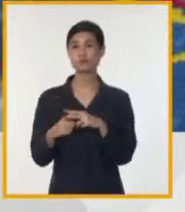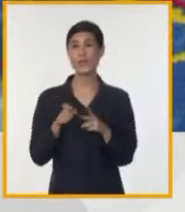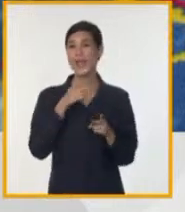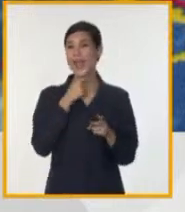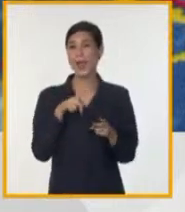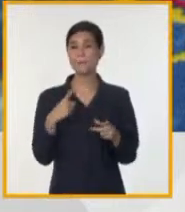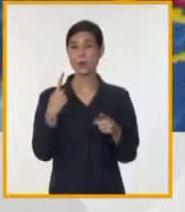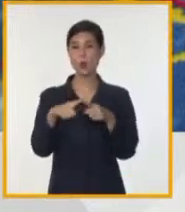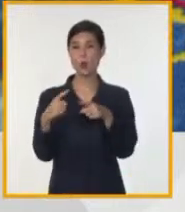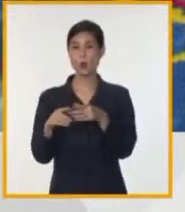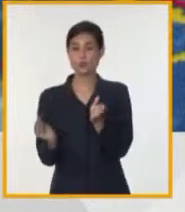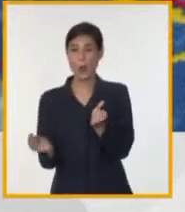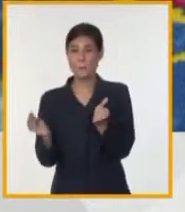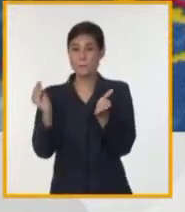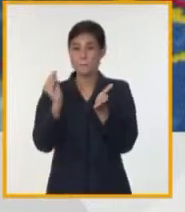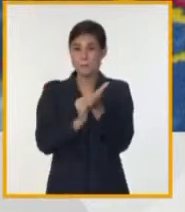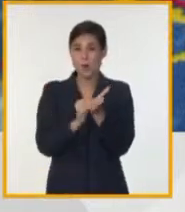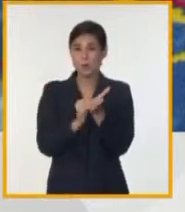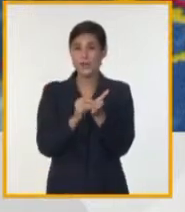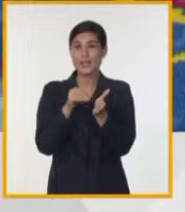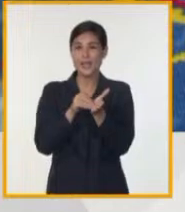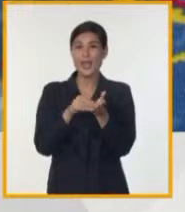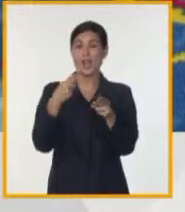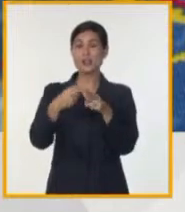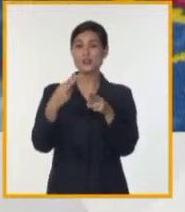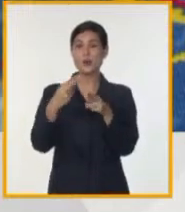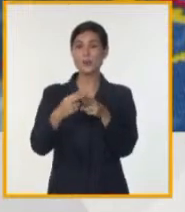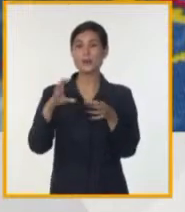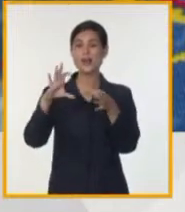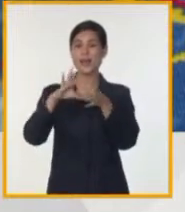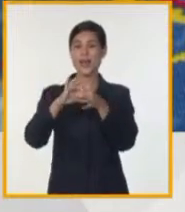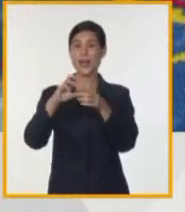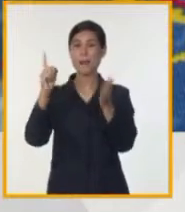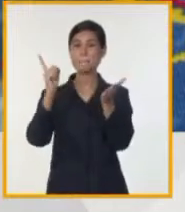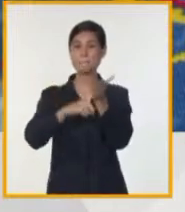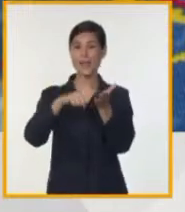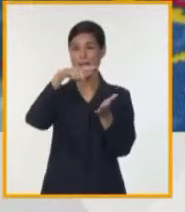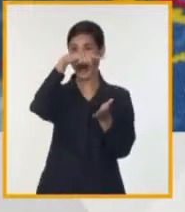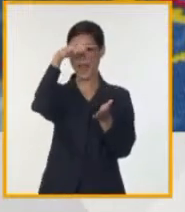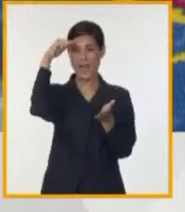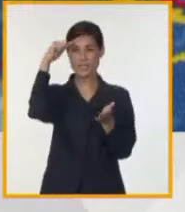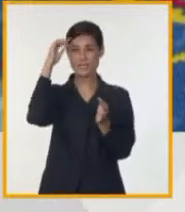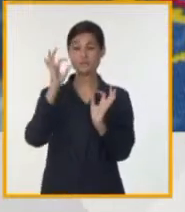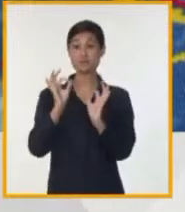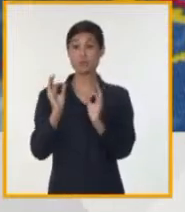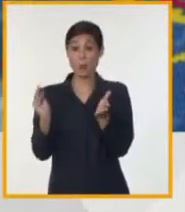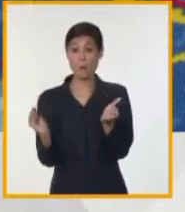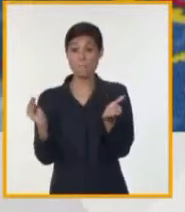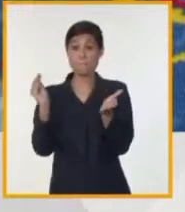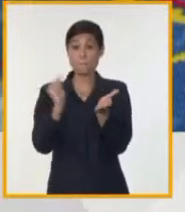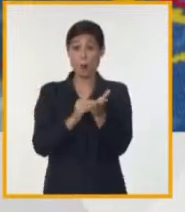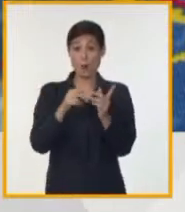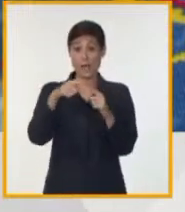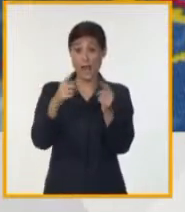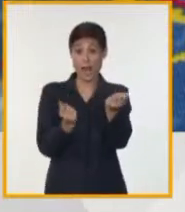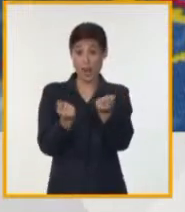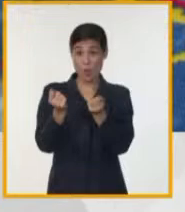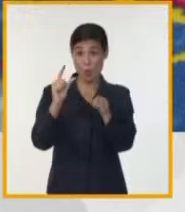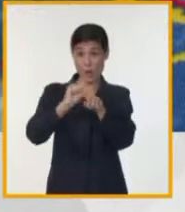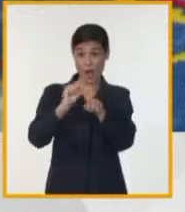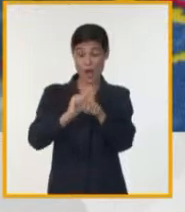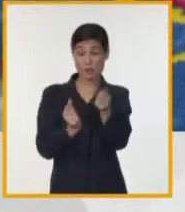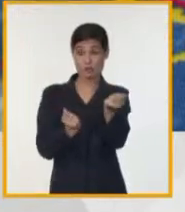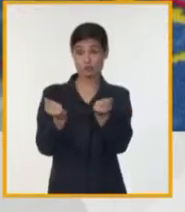de flota a todos los equipos que hoy lo usan en el país. Imagino que le dé servicio no solo a ustedes, sino incluso a otros organismos. A